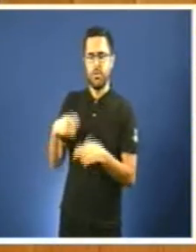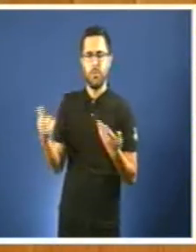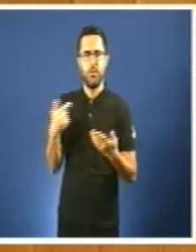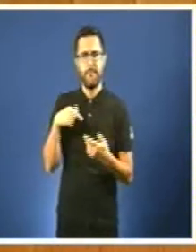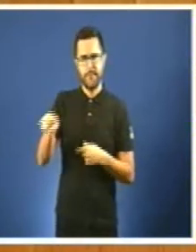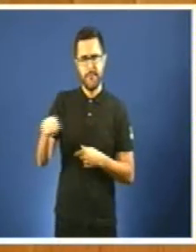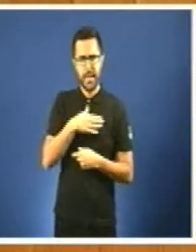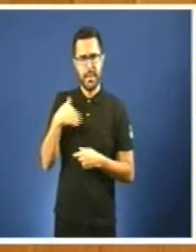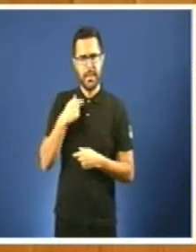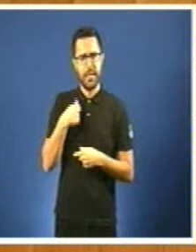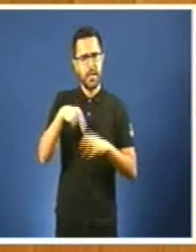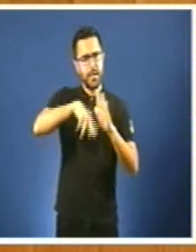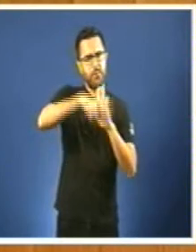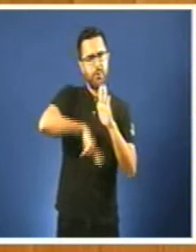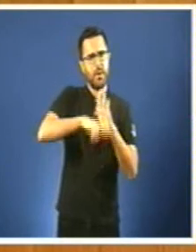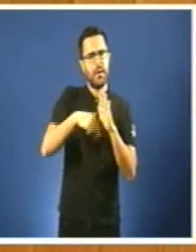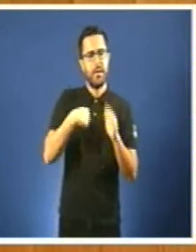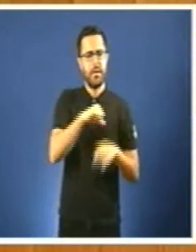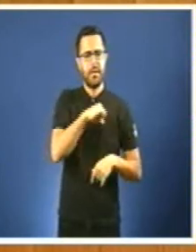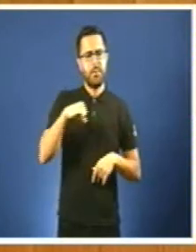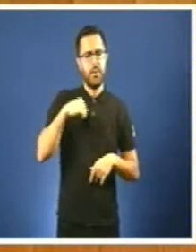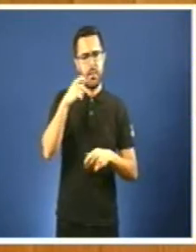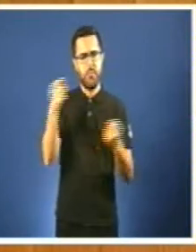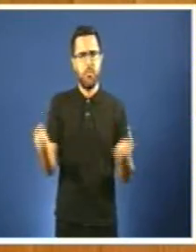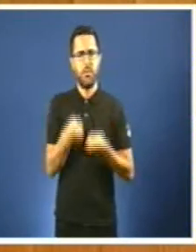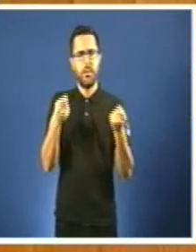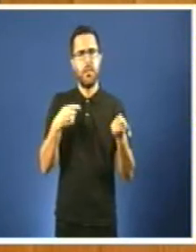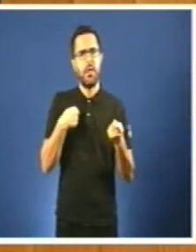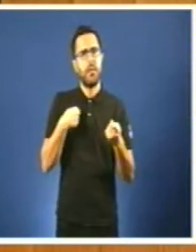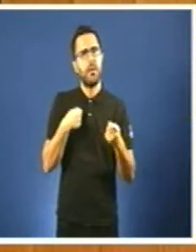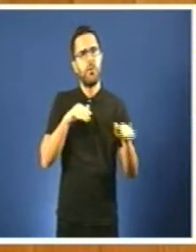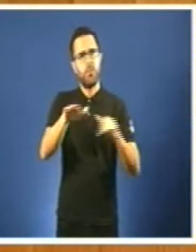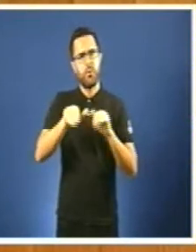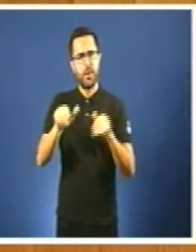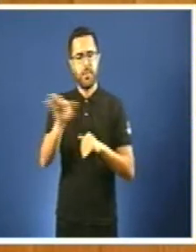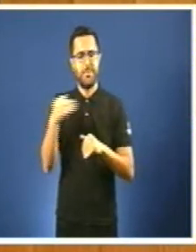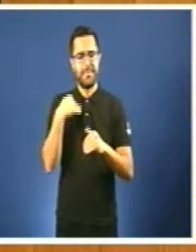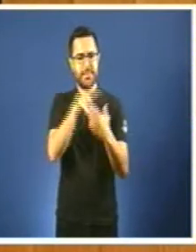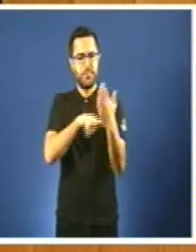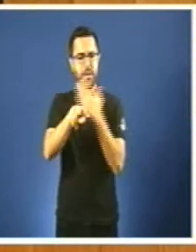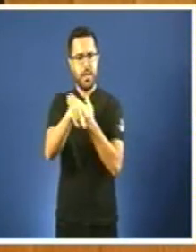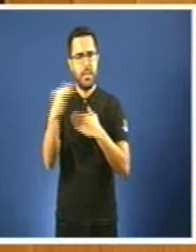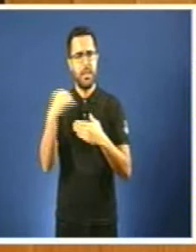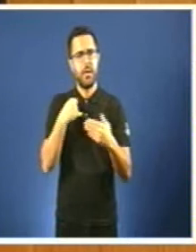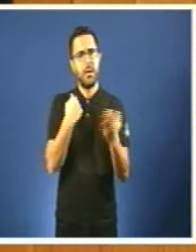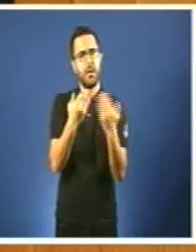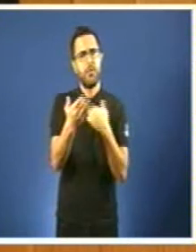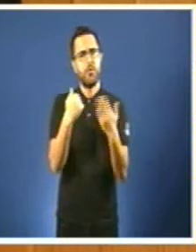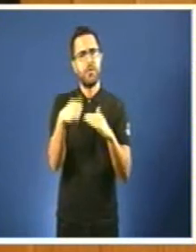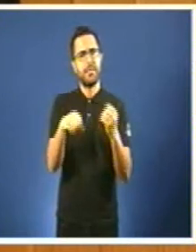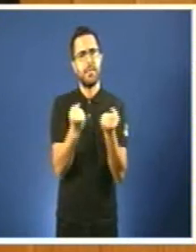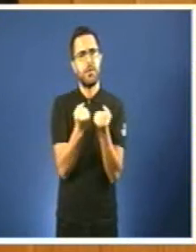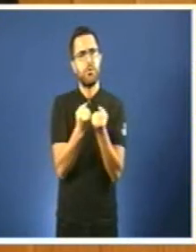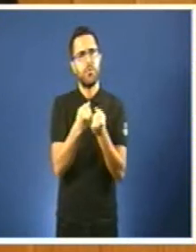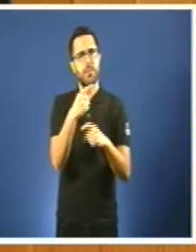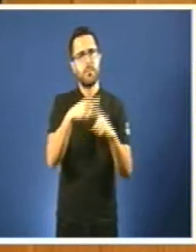á independencia, publicidade, concurrencia e transparencia as relacións e axudas aos medios de